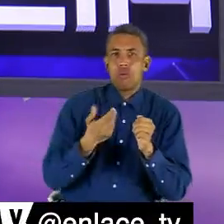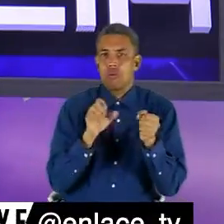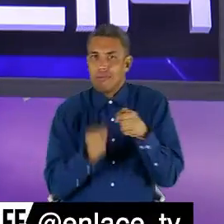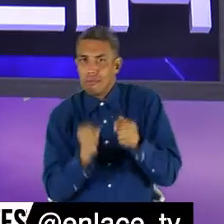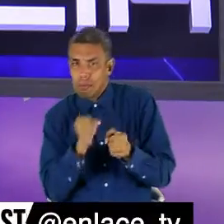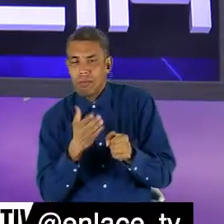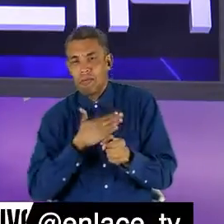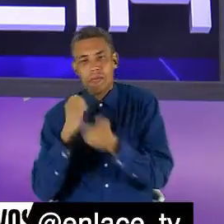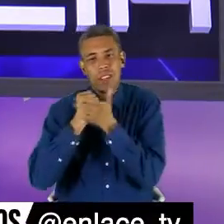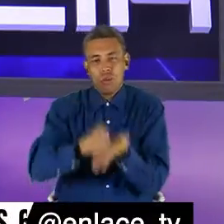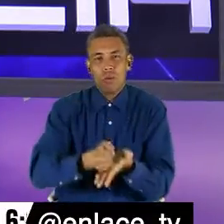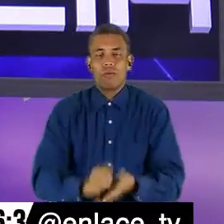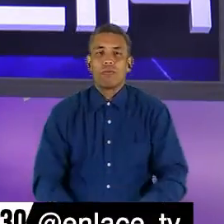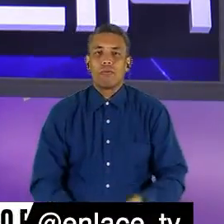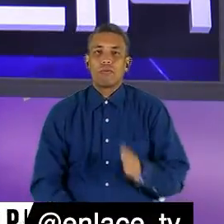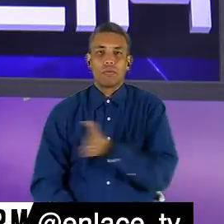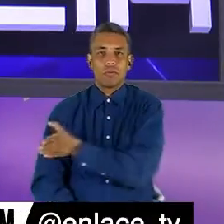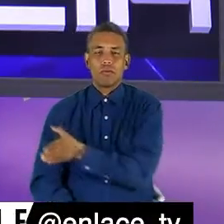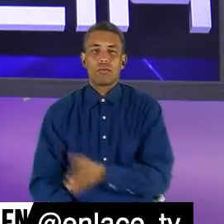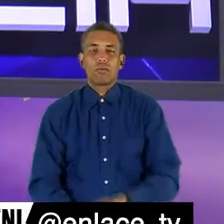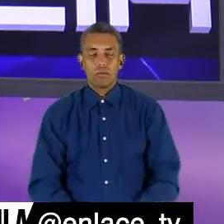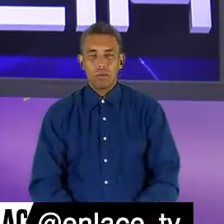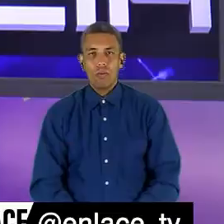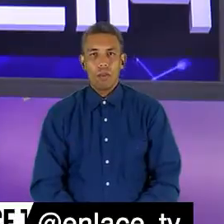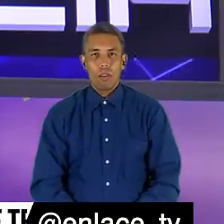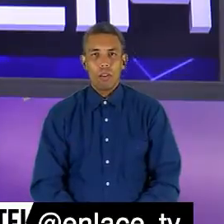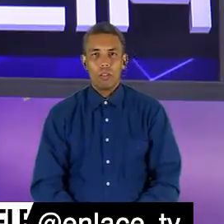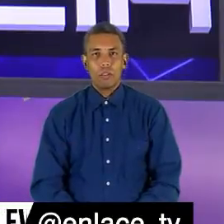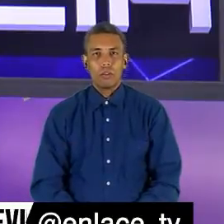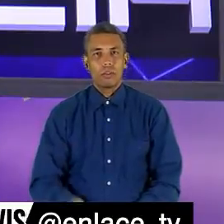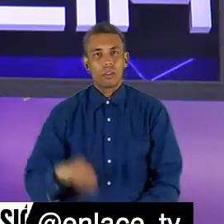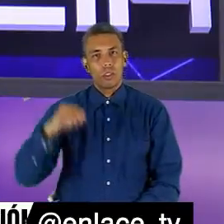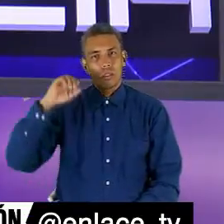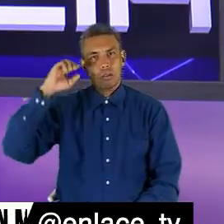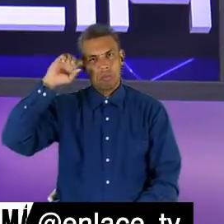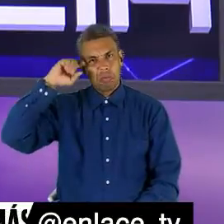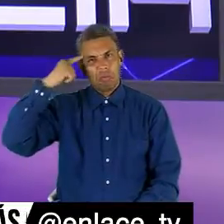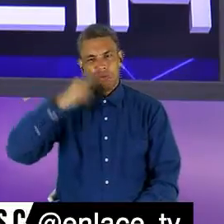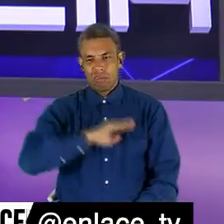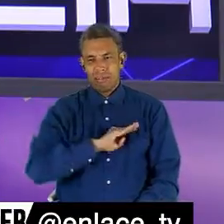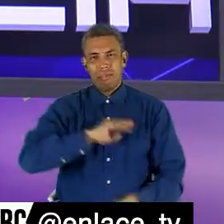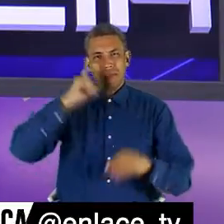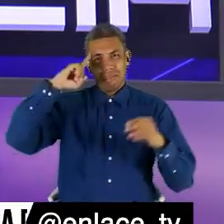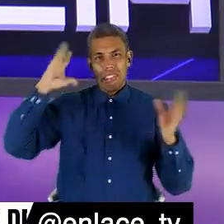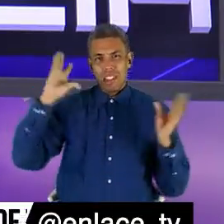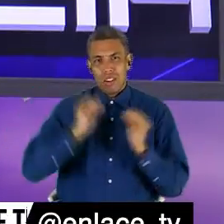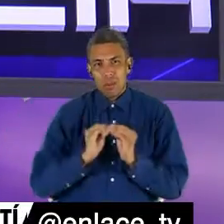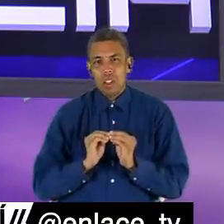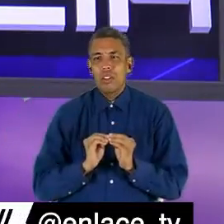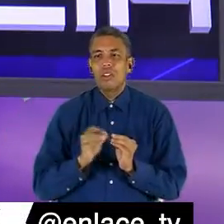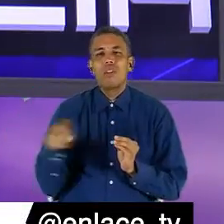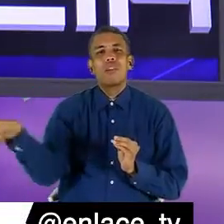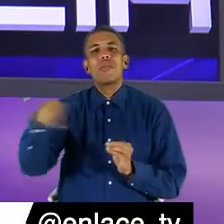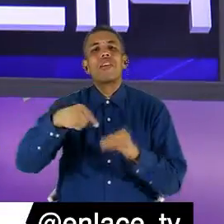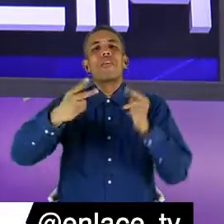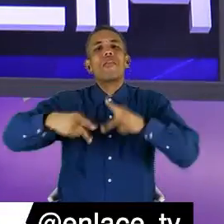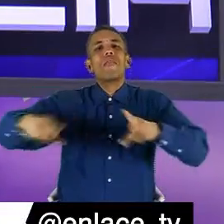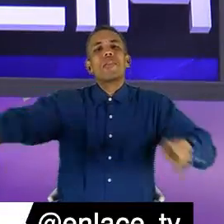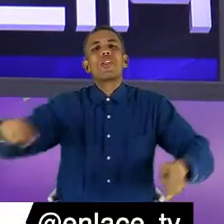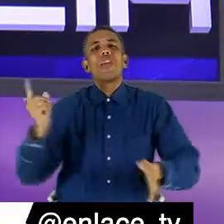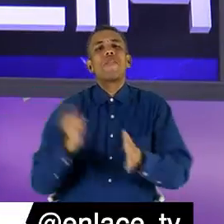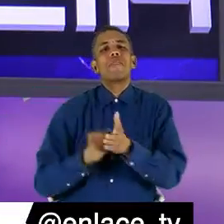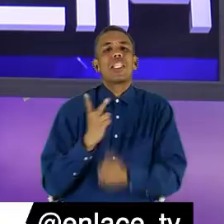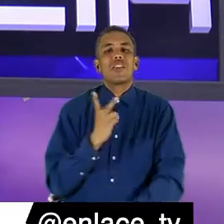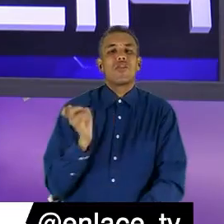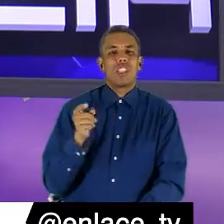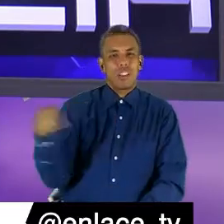pone en marcha convenio interadministrativo para fortalecimiento de la pesca artesanal. 1.200 pescadores de la región se verán beneficiados